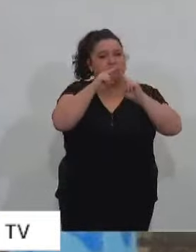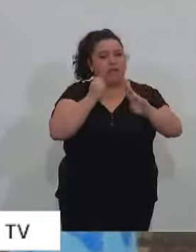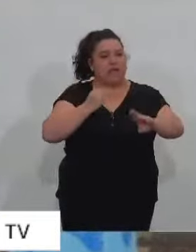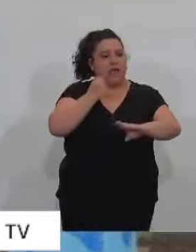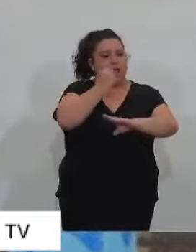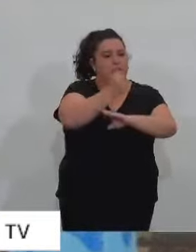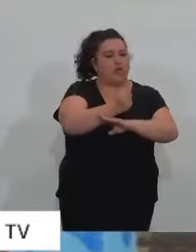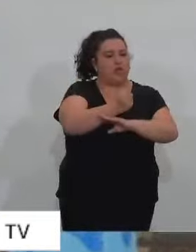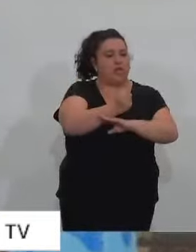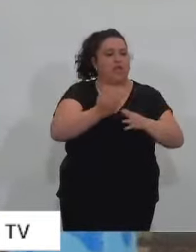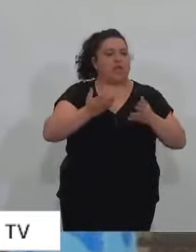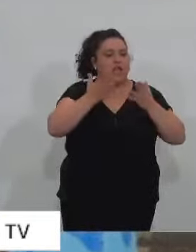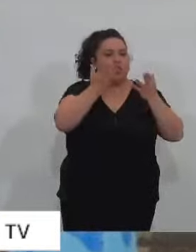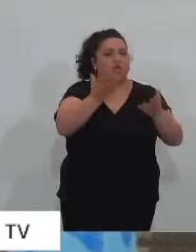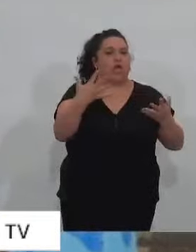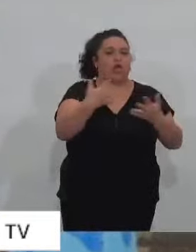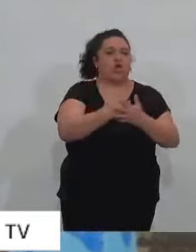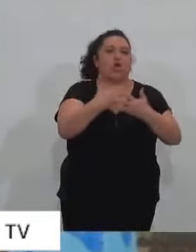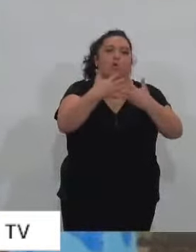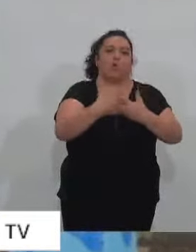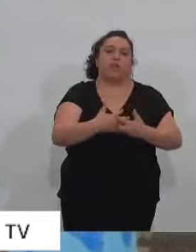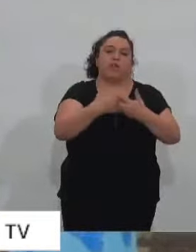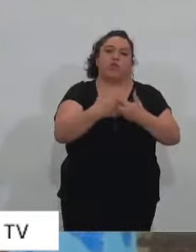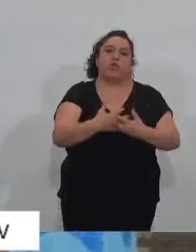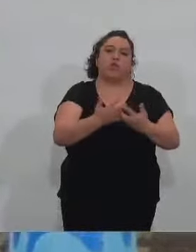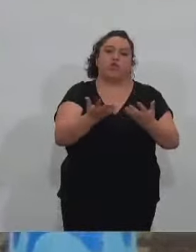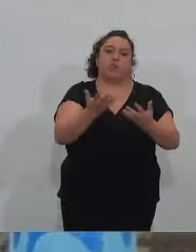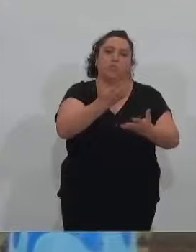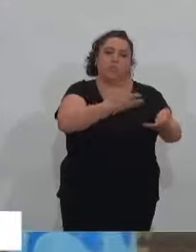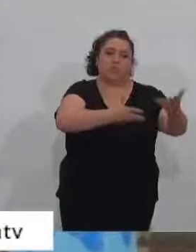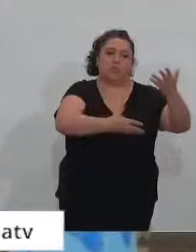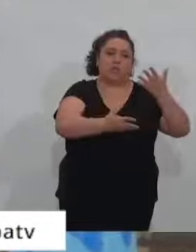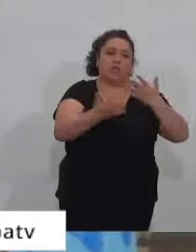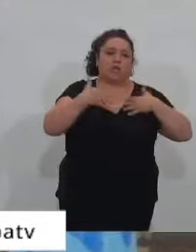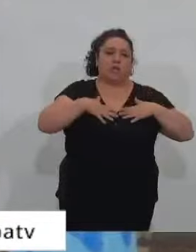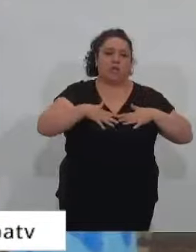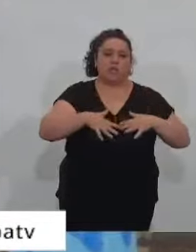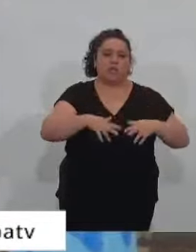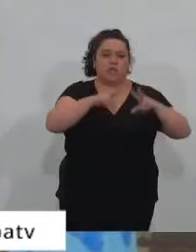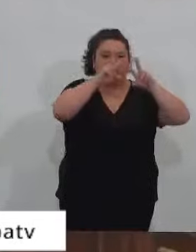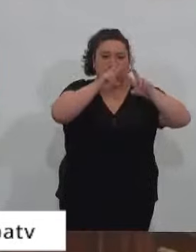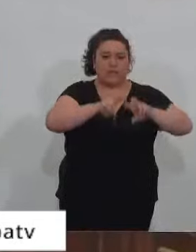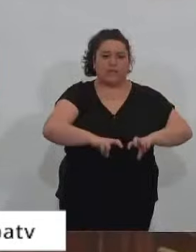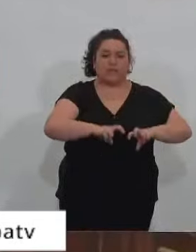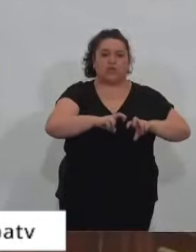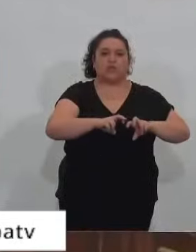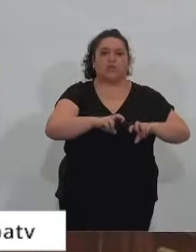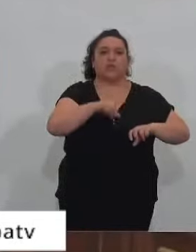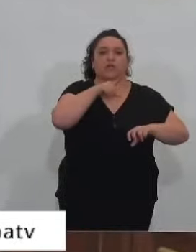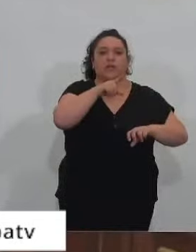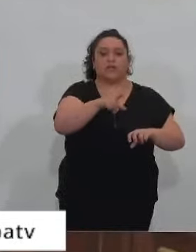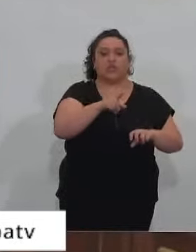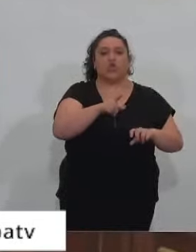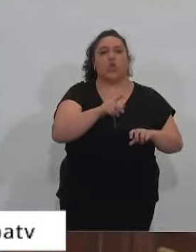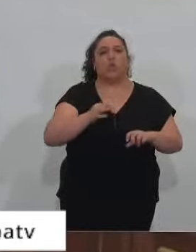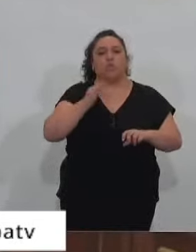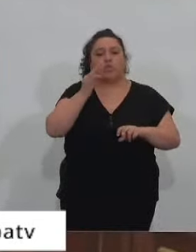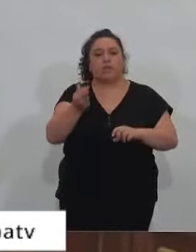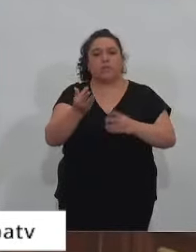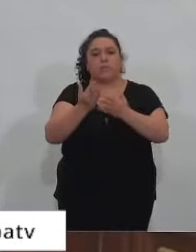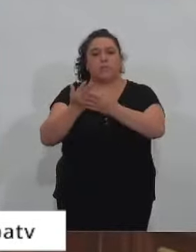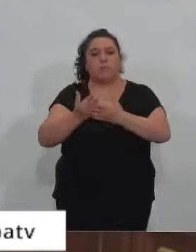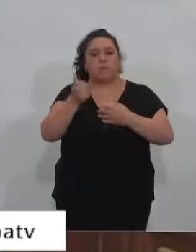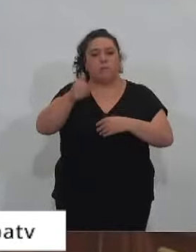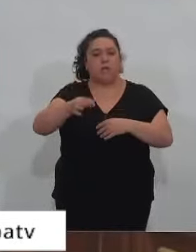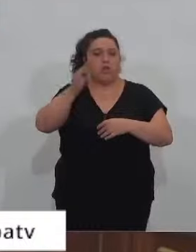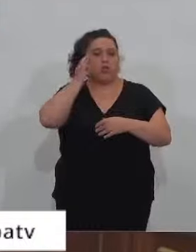de conocimiento, de innovación y de investigación, que sea bueno también para los estudiantes y las estudiantes de la zona nuestra, de nuestra provincia, que ojalá encuentren trabajo en nuestras empresas y